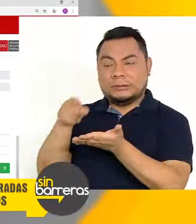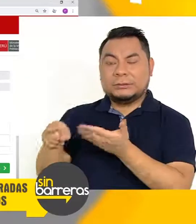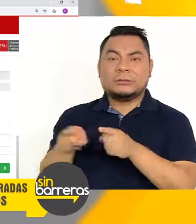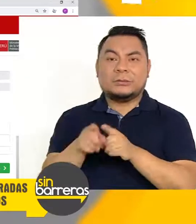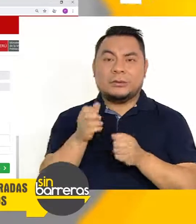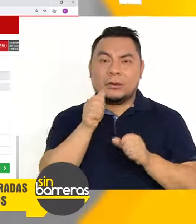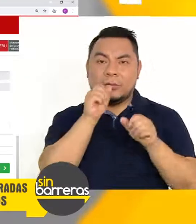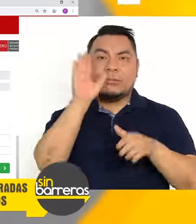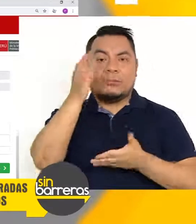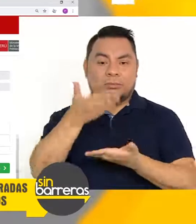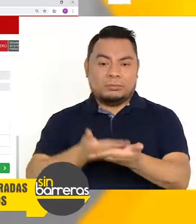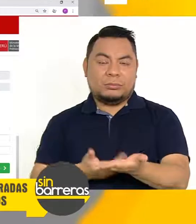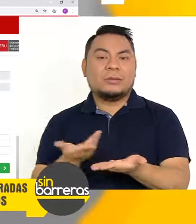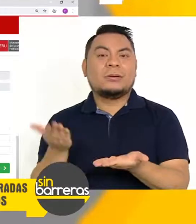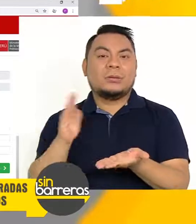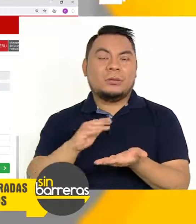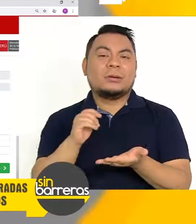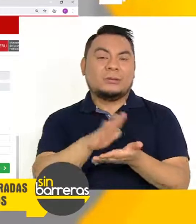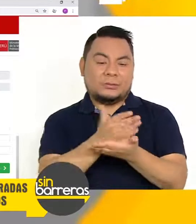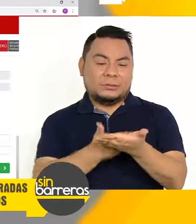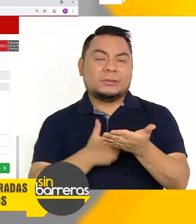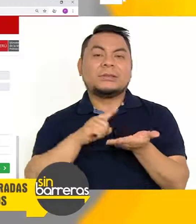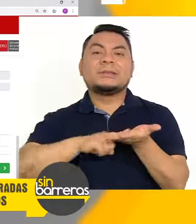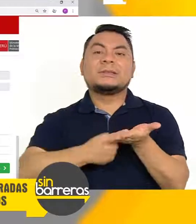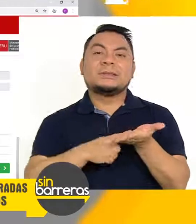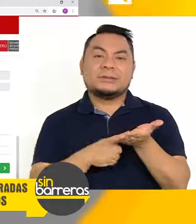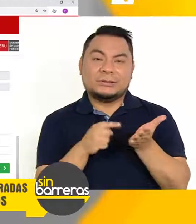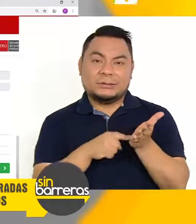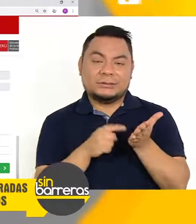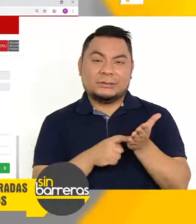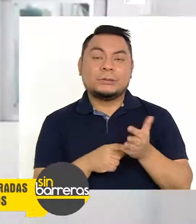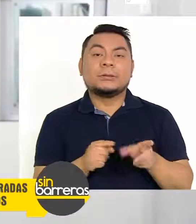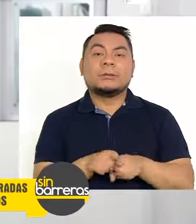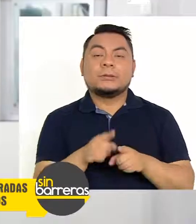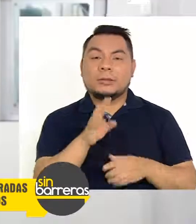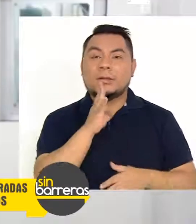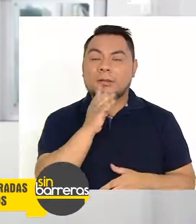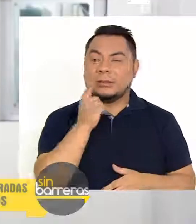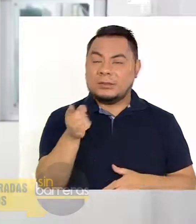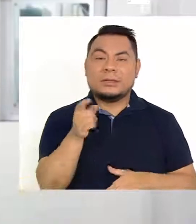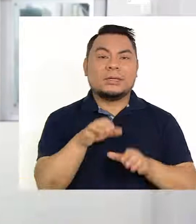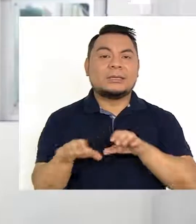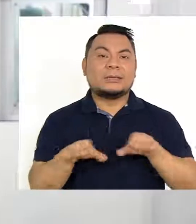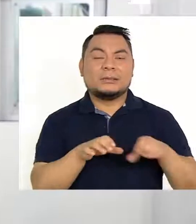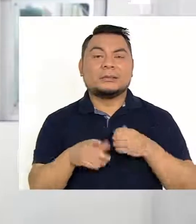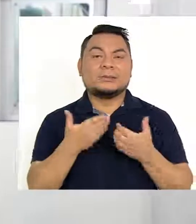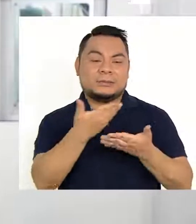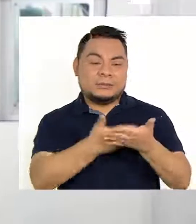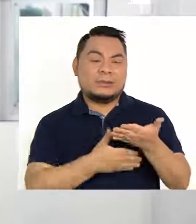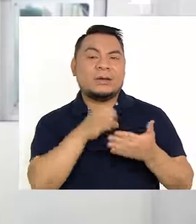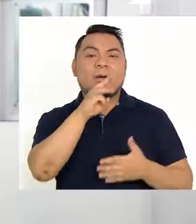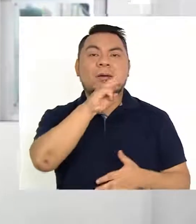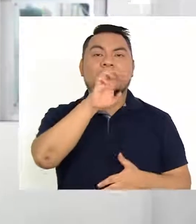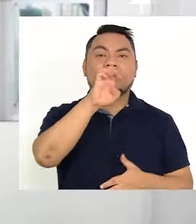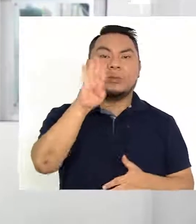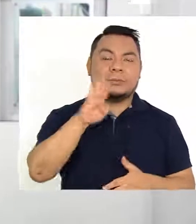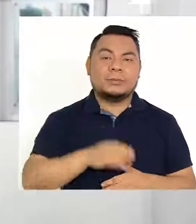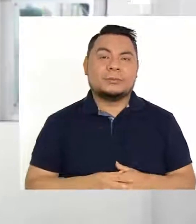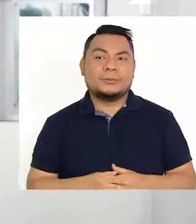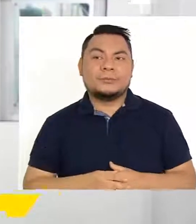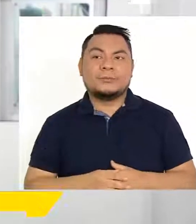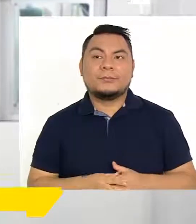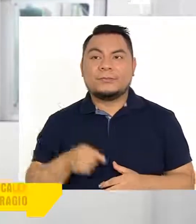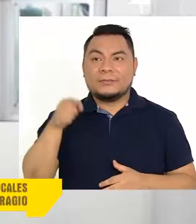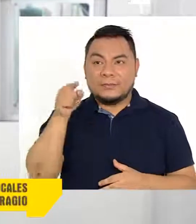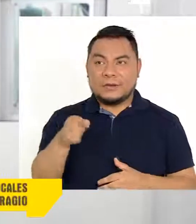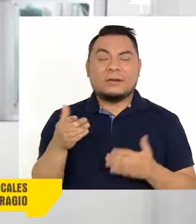la declaración de la persona al momento de hacer el trámite de su DNI, también de la declaración que hizo en la página web de nuestra